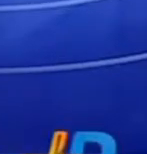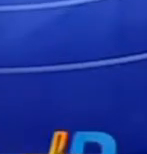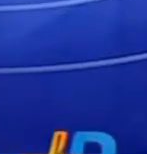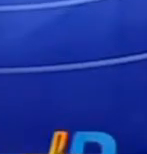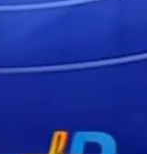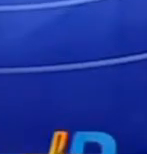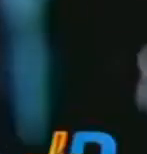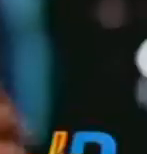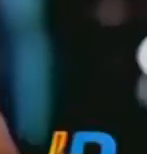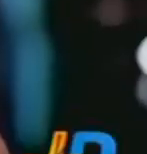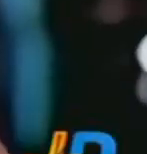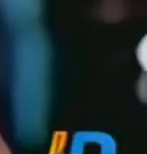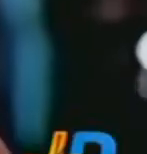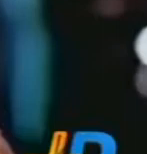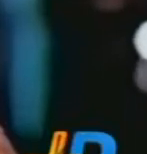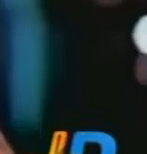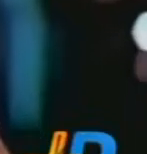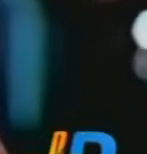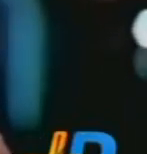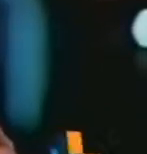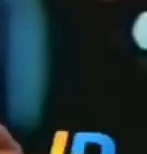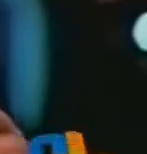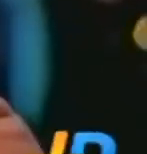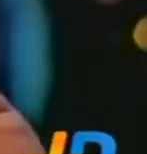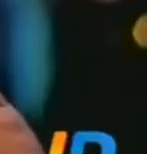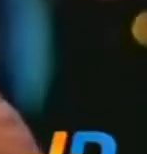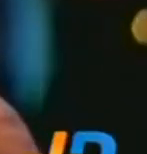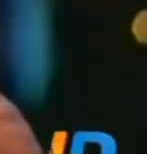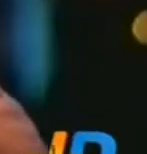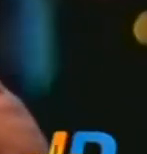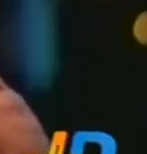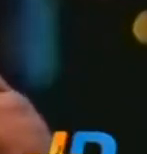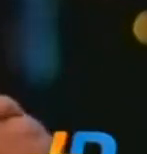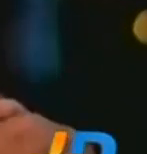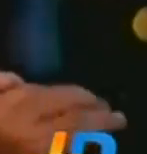Ned. Yo estoy loco.